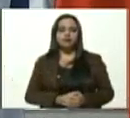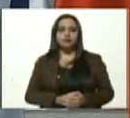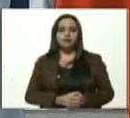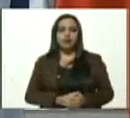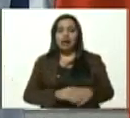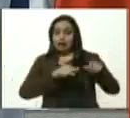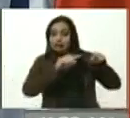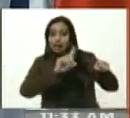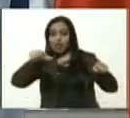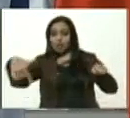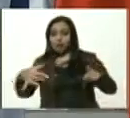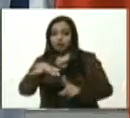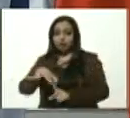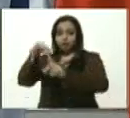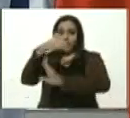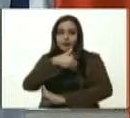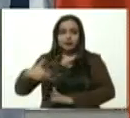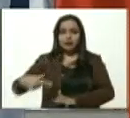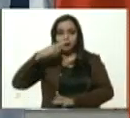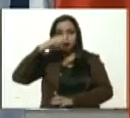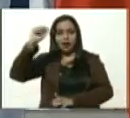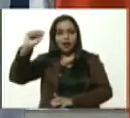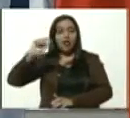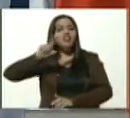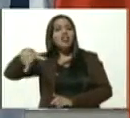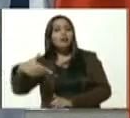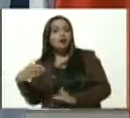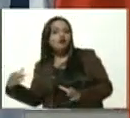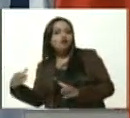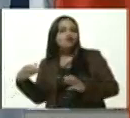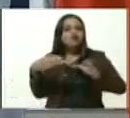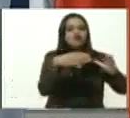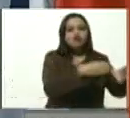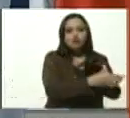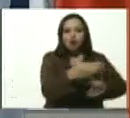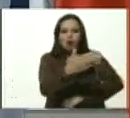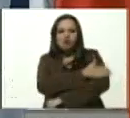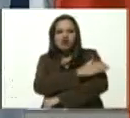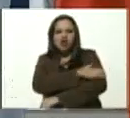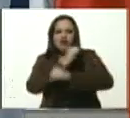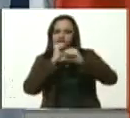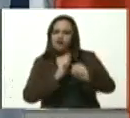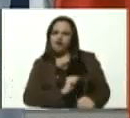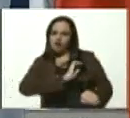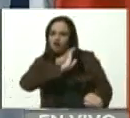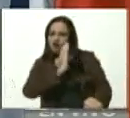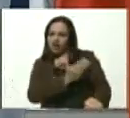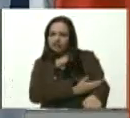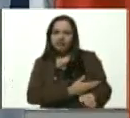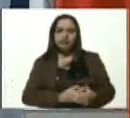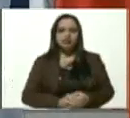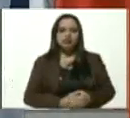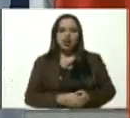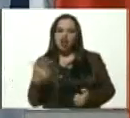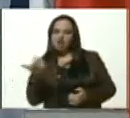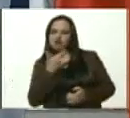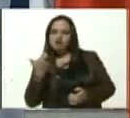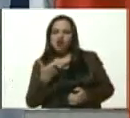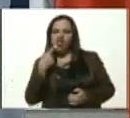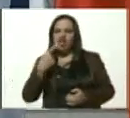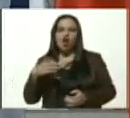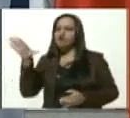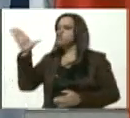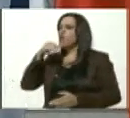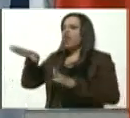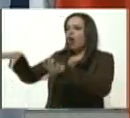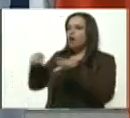allí nuevamente un factor extremista intentó o buscó desconocer dicho